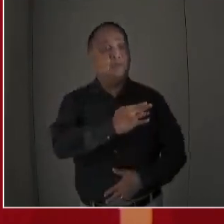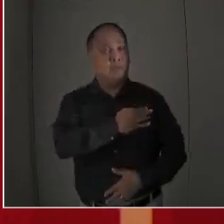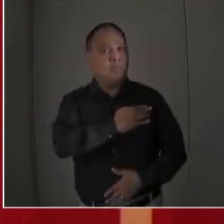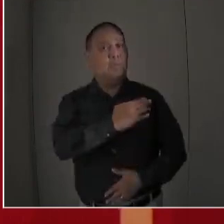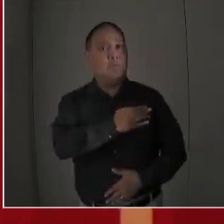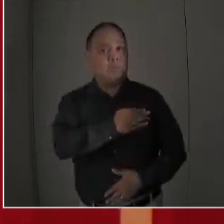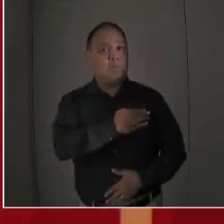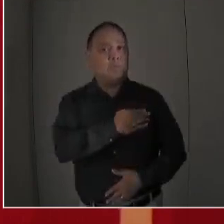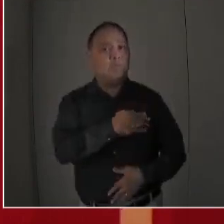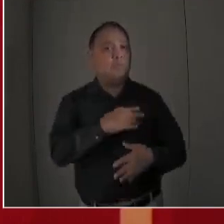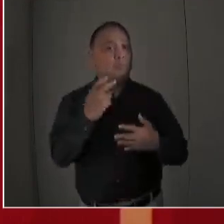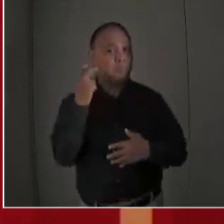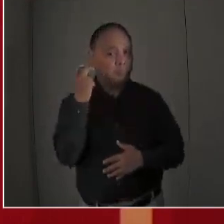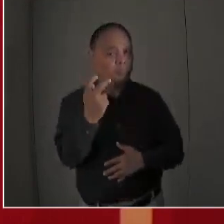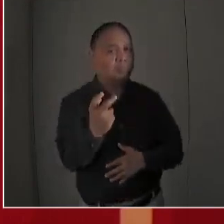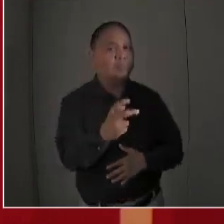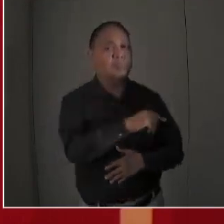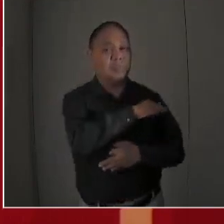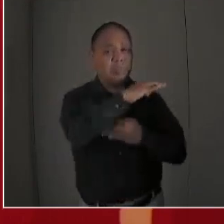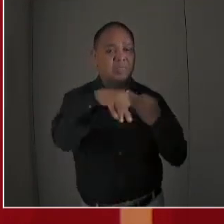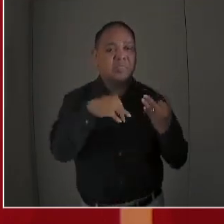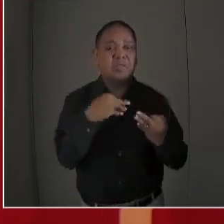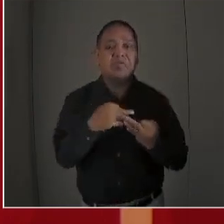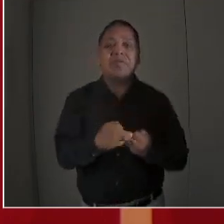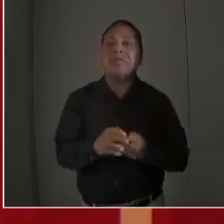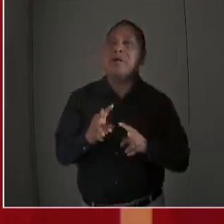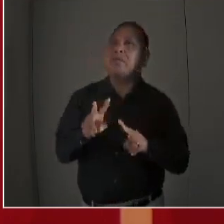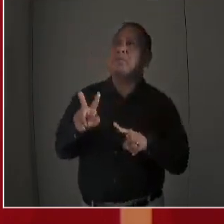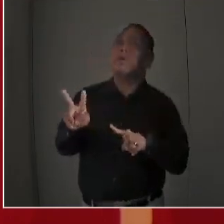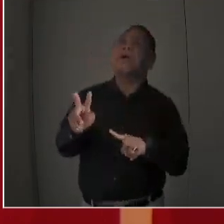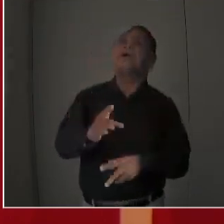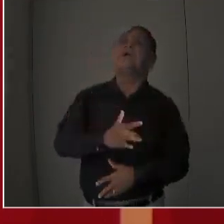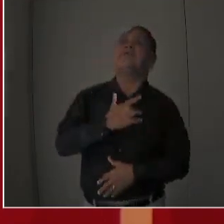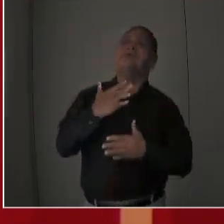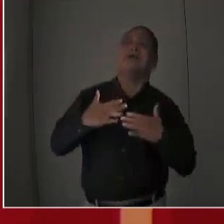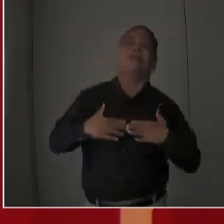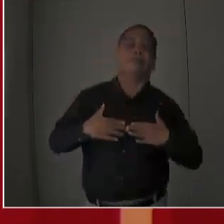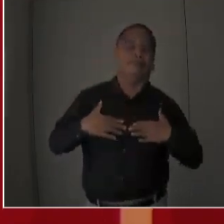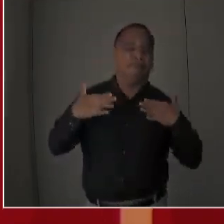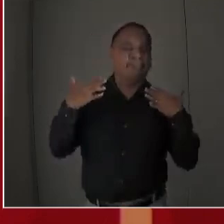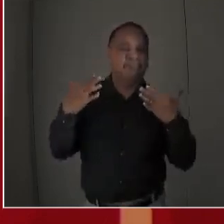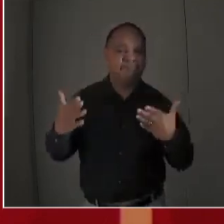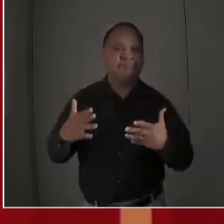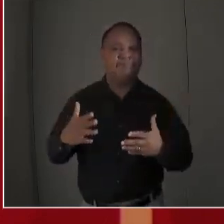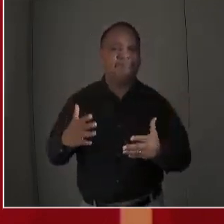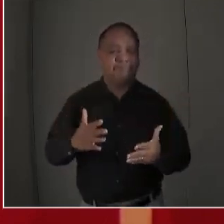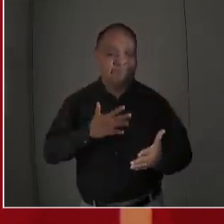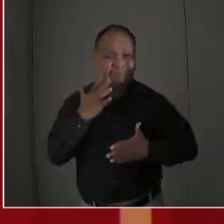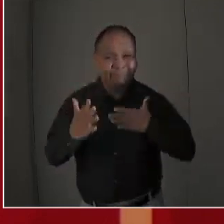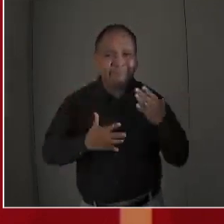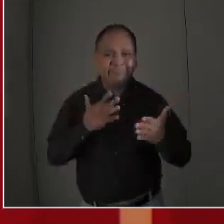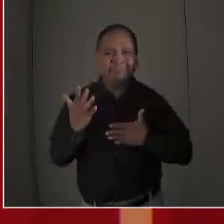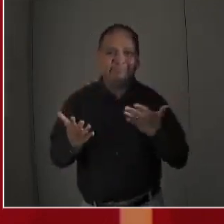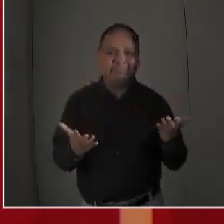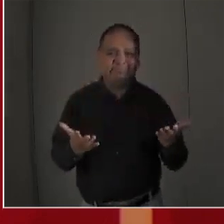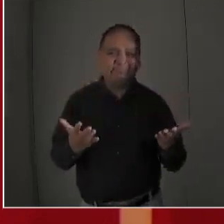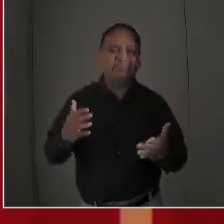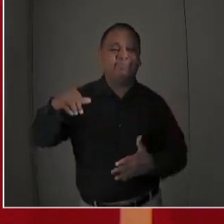eso nos da a todos una enorme confianza y alegría. Así que hoy,